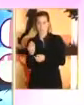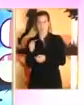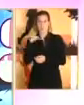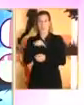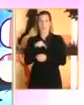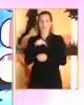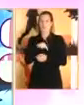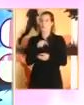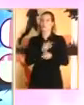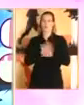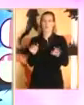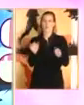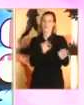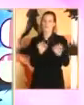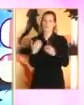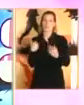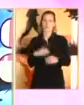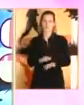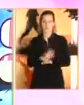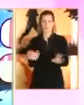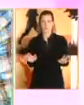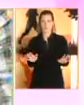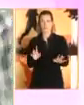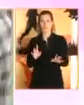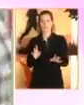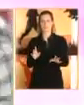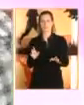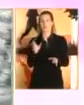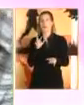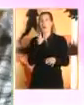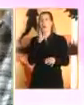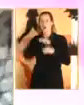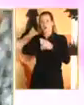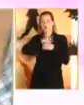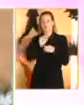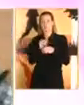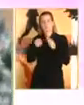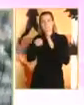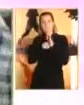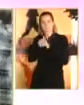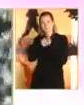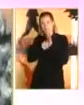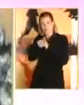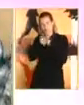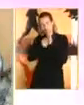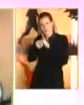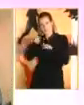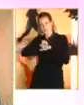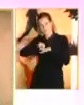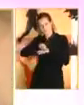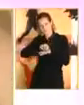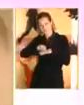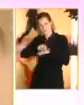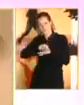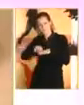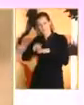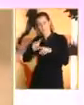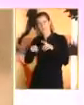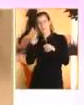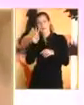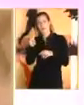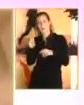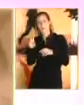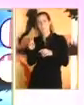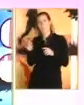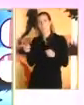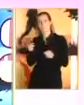almendras ya cambió. Entonces esto es un rolón que hay que destapar. Uy, qué bien, si se ¿dónde venden estas cosas? En tiendas de plantas,